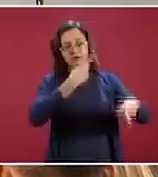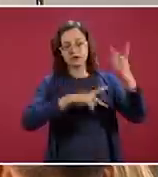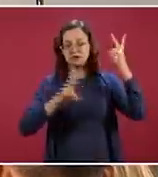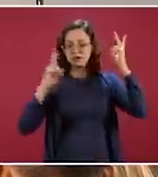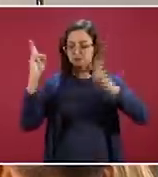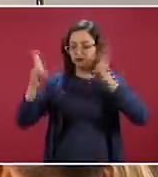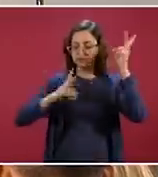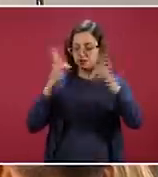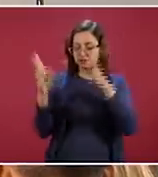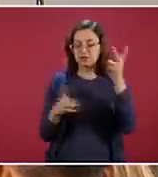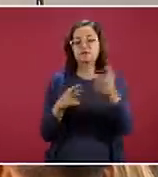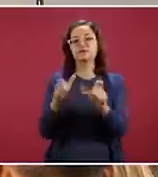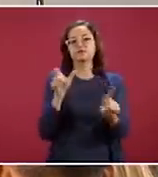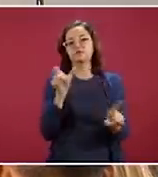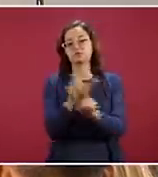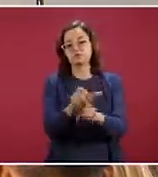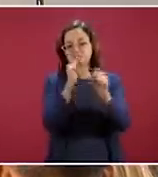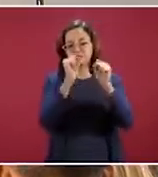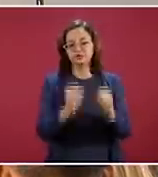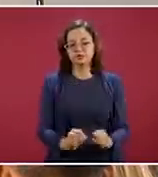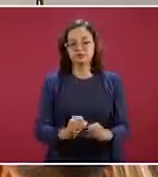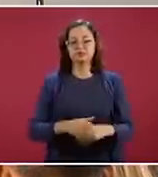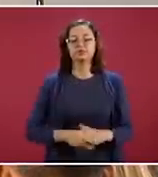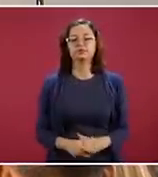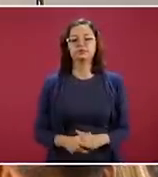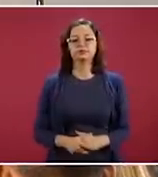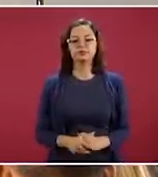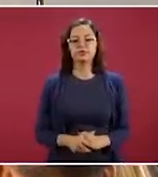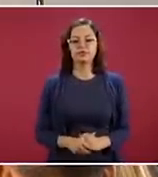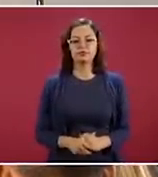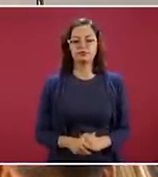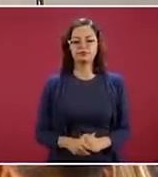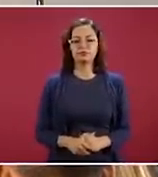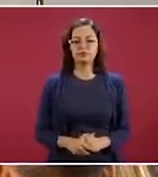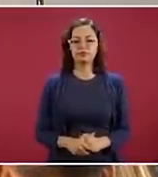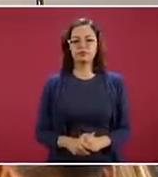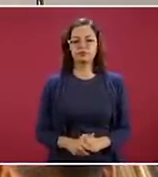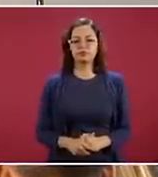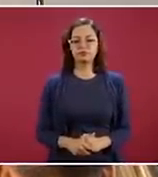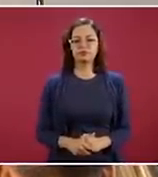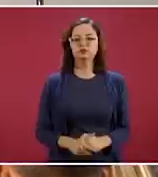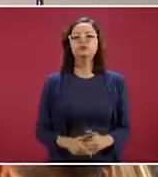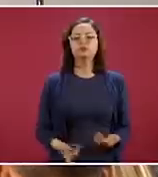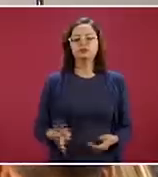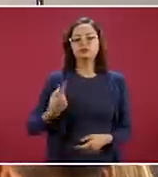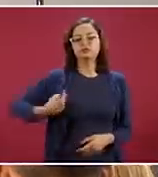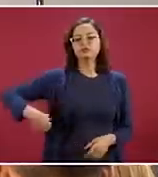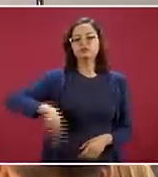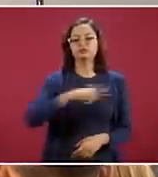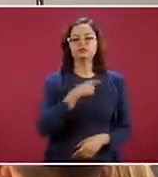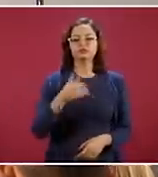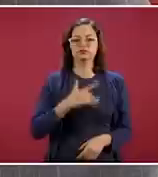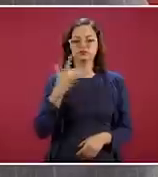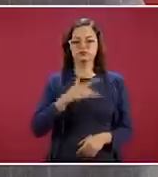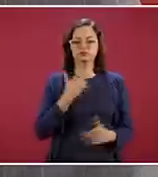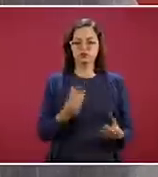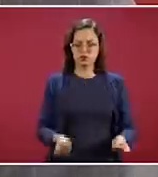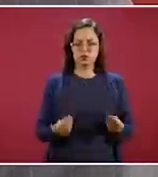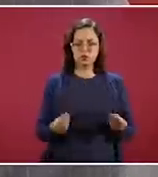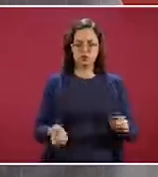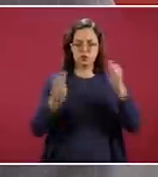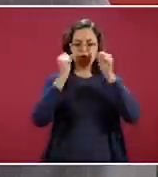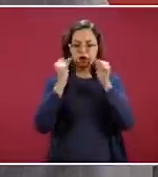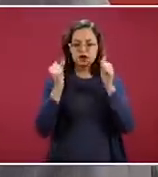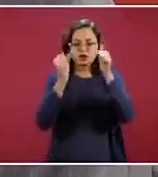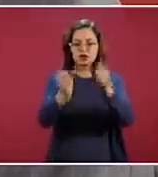regresan a su país. En este caso estamos muy atentos, llevamos, como señalaba